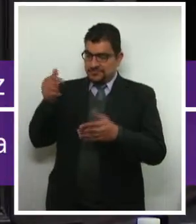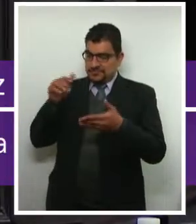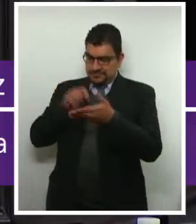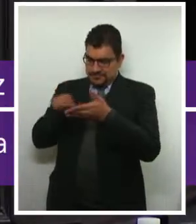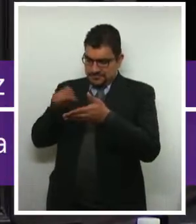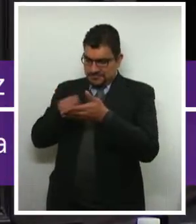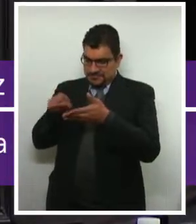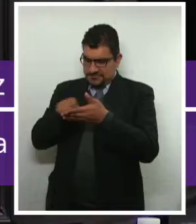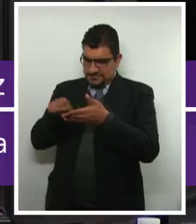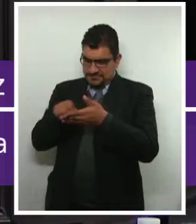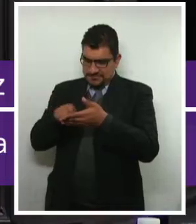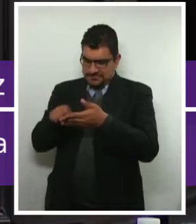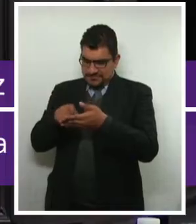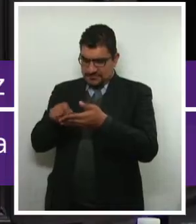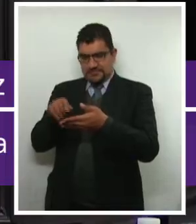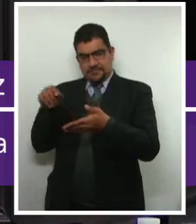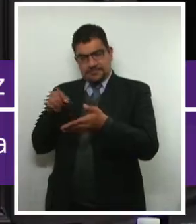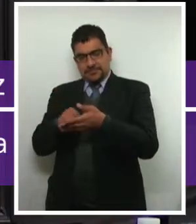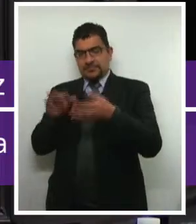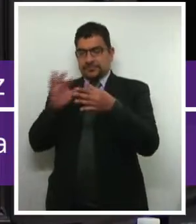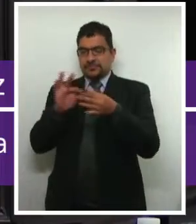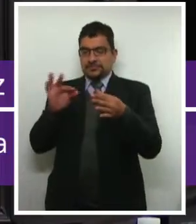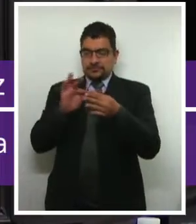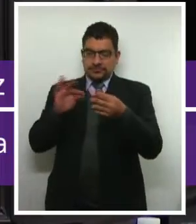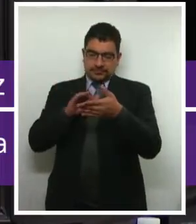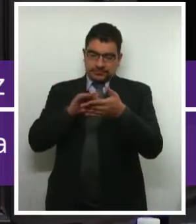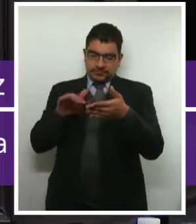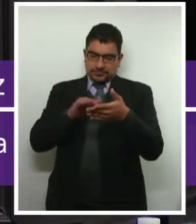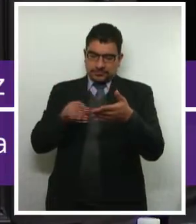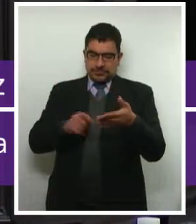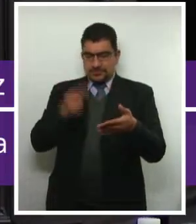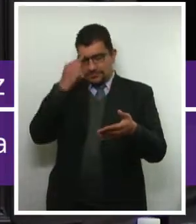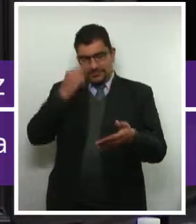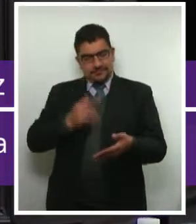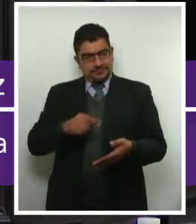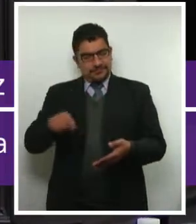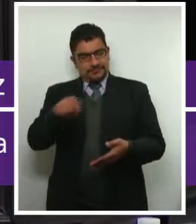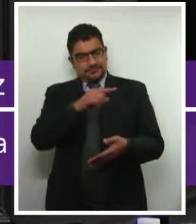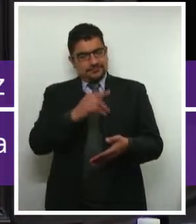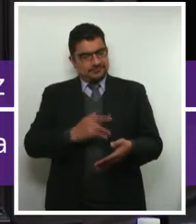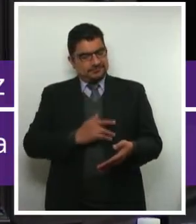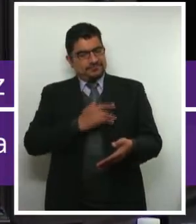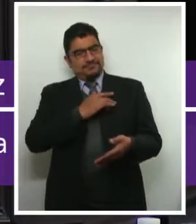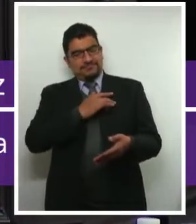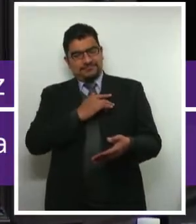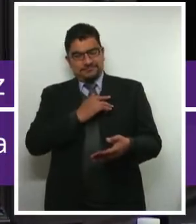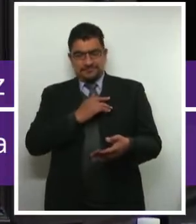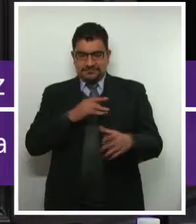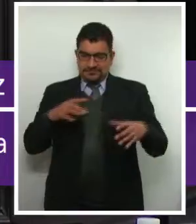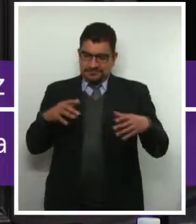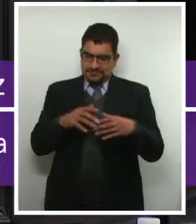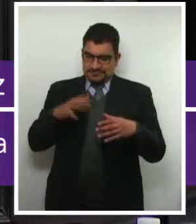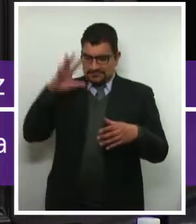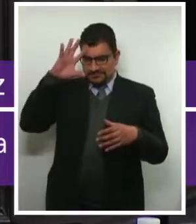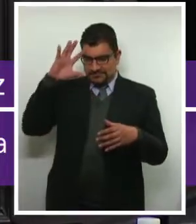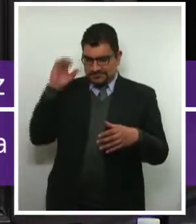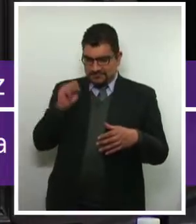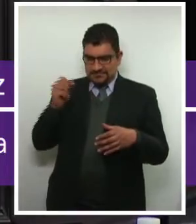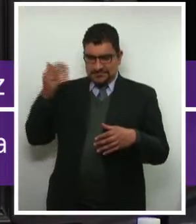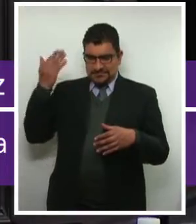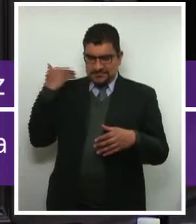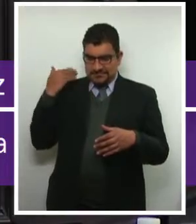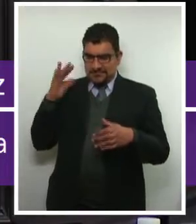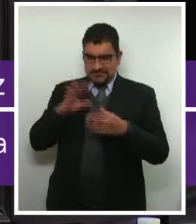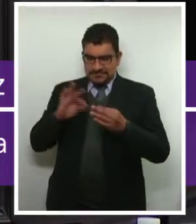que se hacía una mención a los sentimientos de la nación de Morelos en